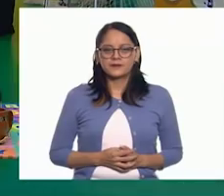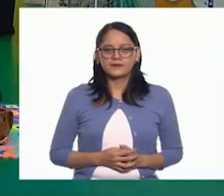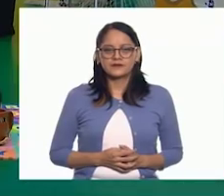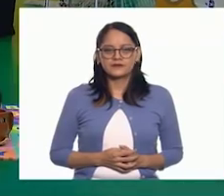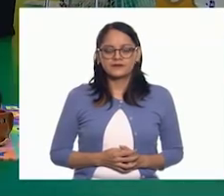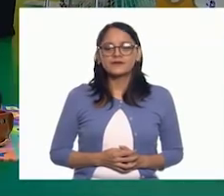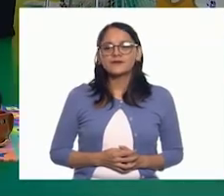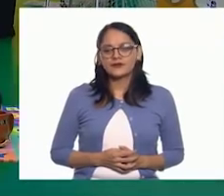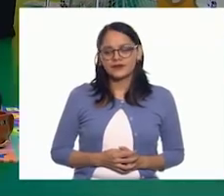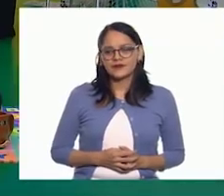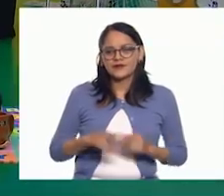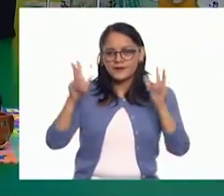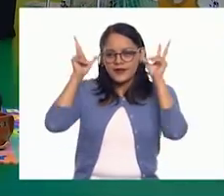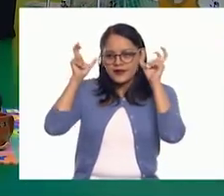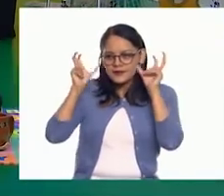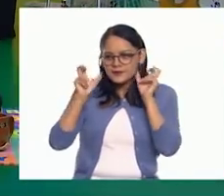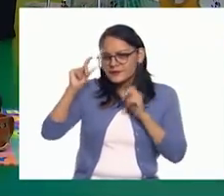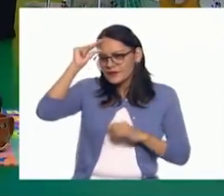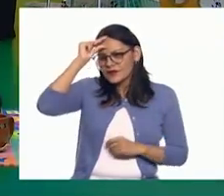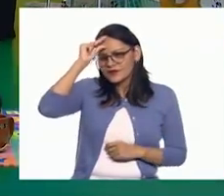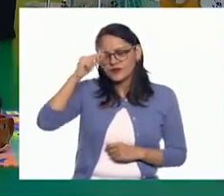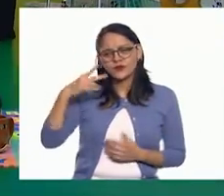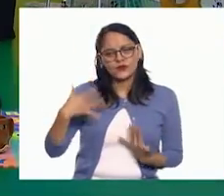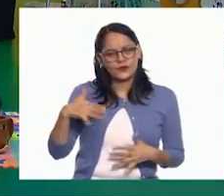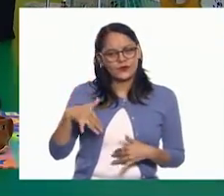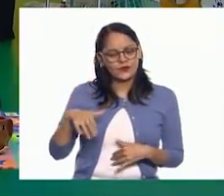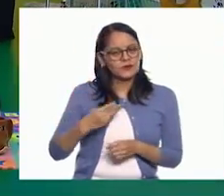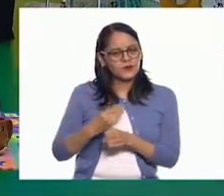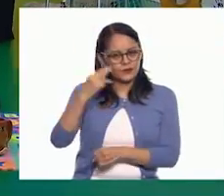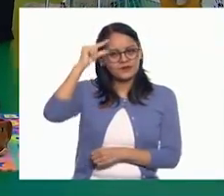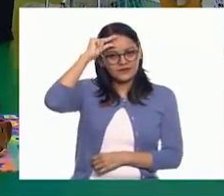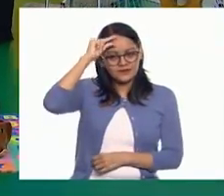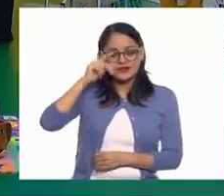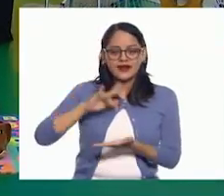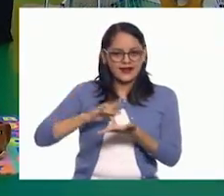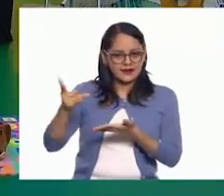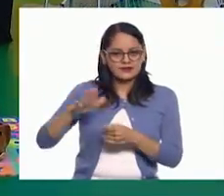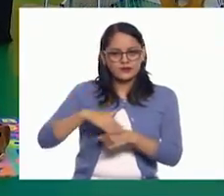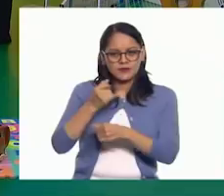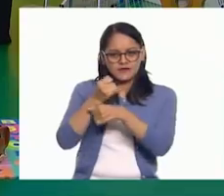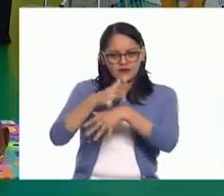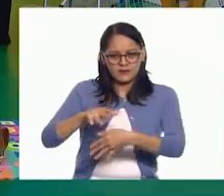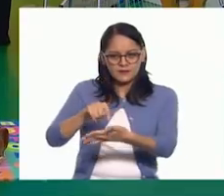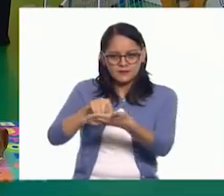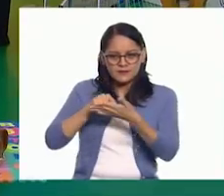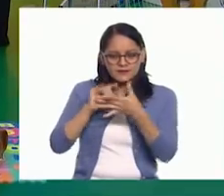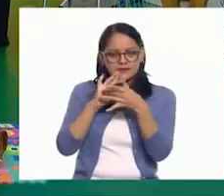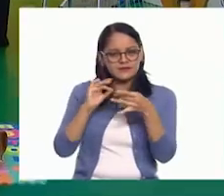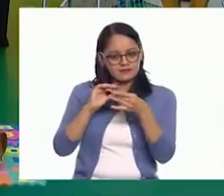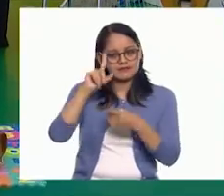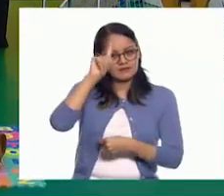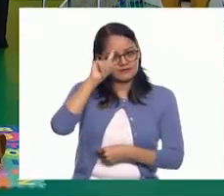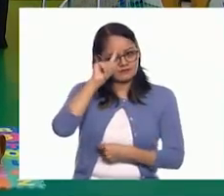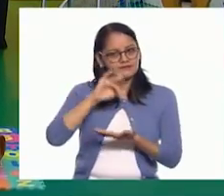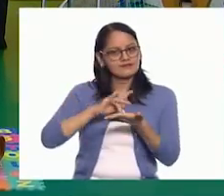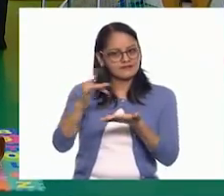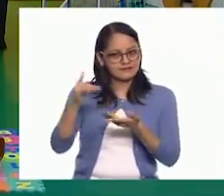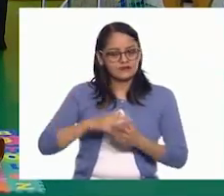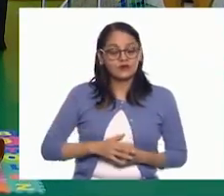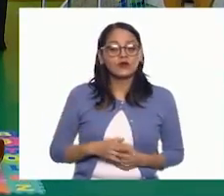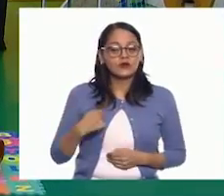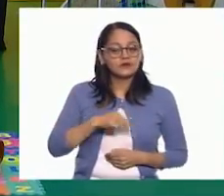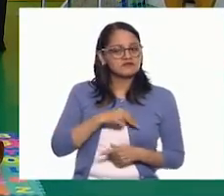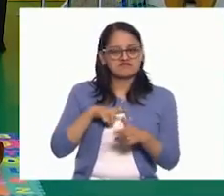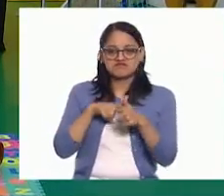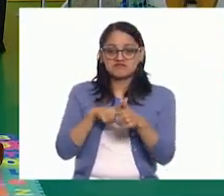Mi querido ajo listo, qué listo eres. Gracias por tan importante información. Sin duda,